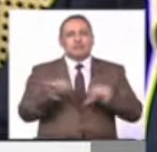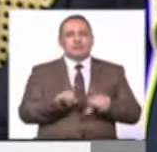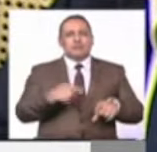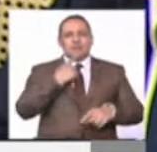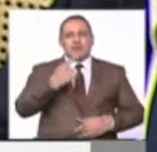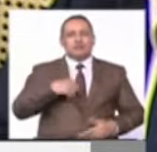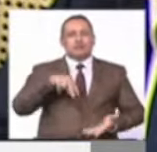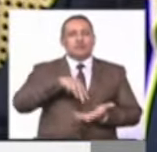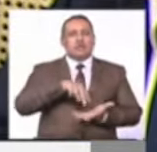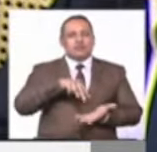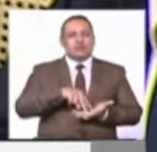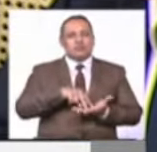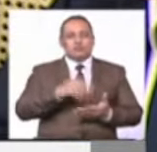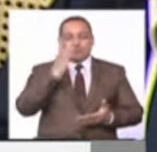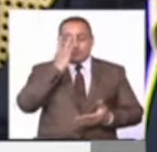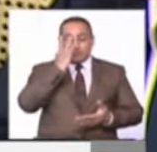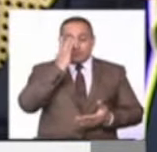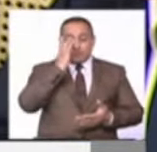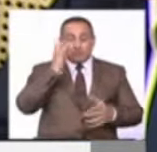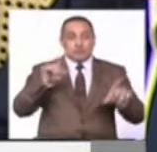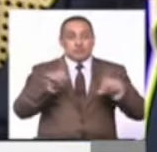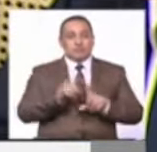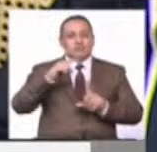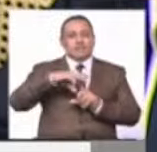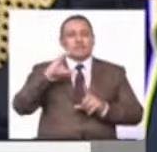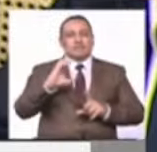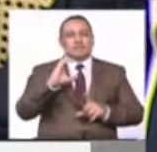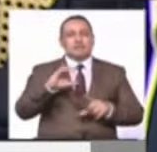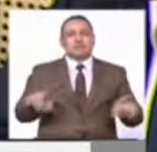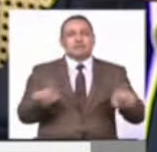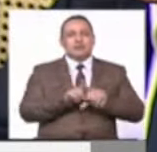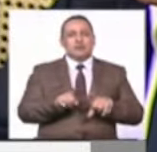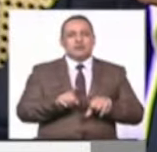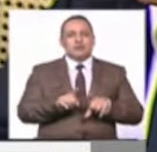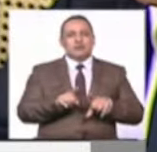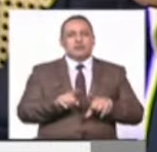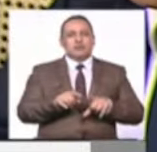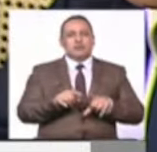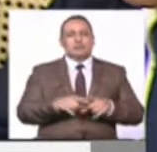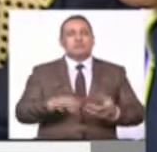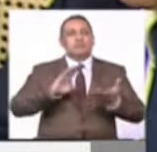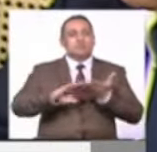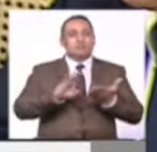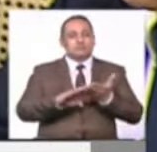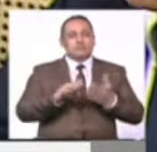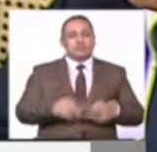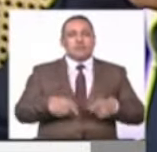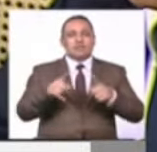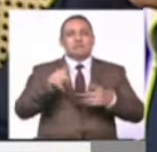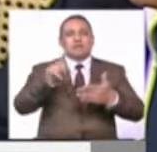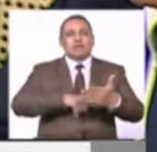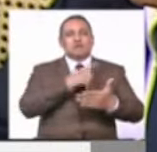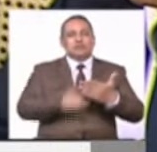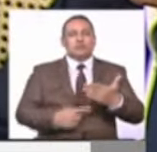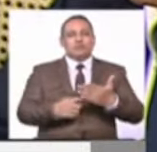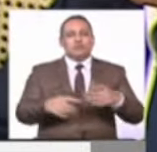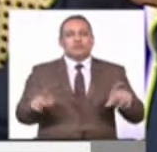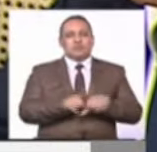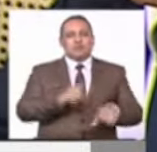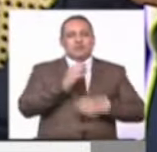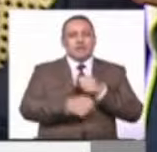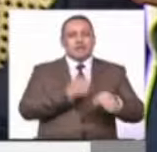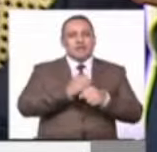ser notario el tribunal constitucional lo expulsa dice es inconstitucional en el